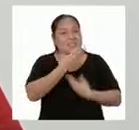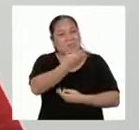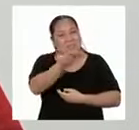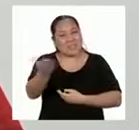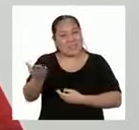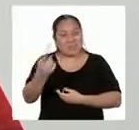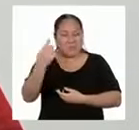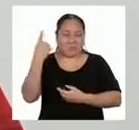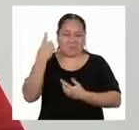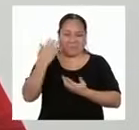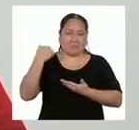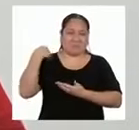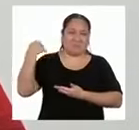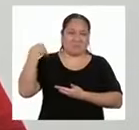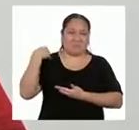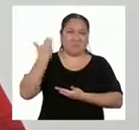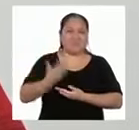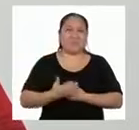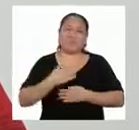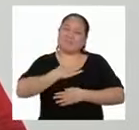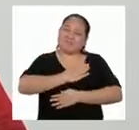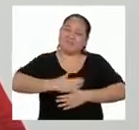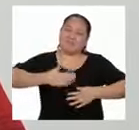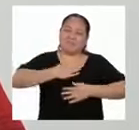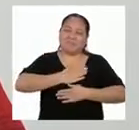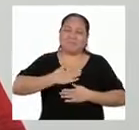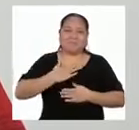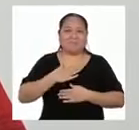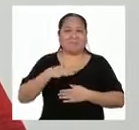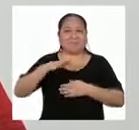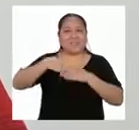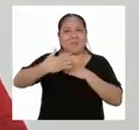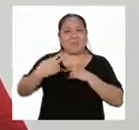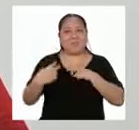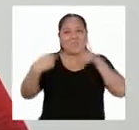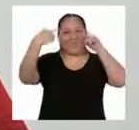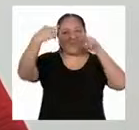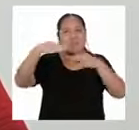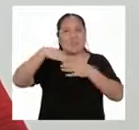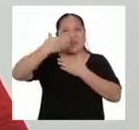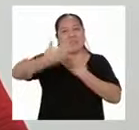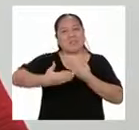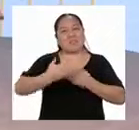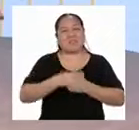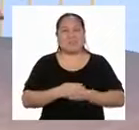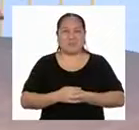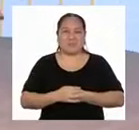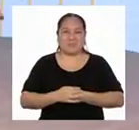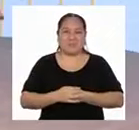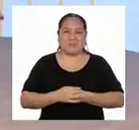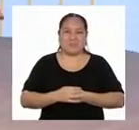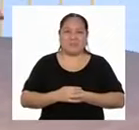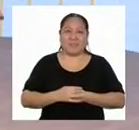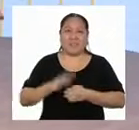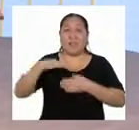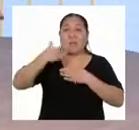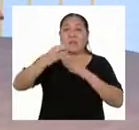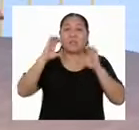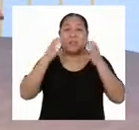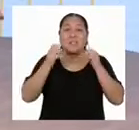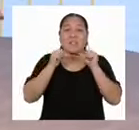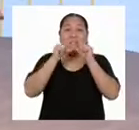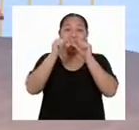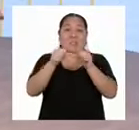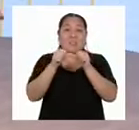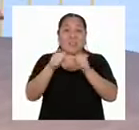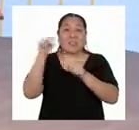ustedes por convocarme. Ha sido un placer. Nos vemos en la próxima oportunidad. La siguiente sesión